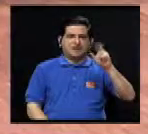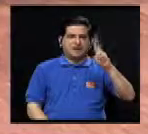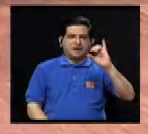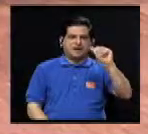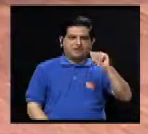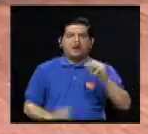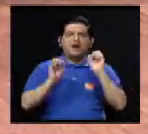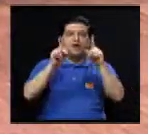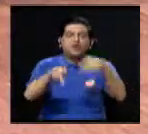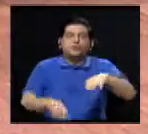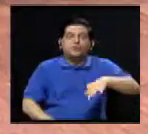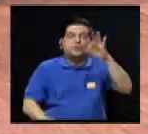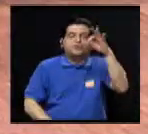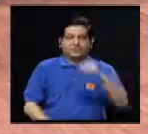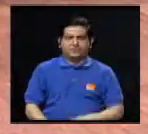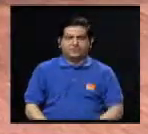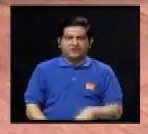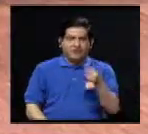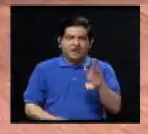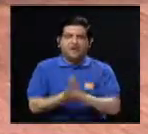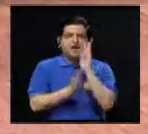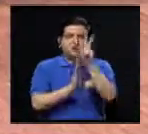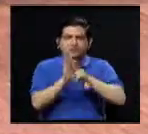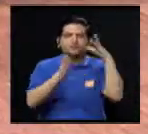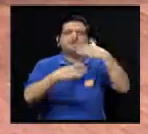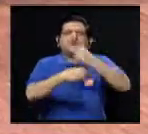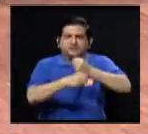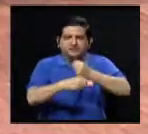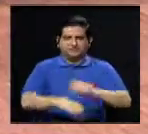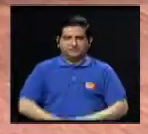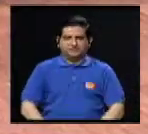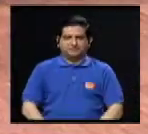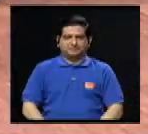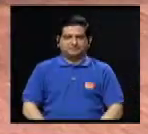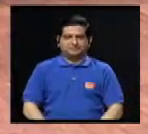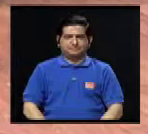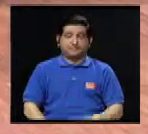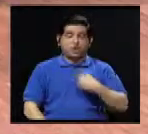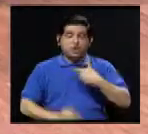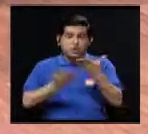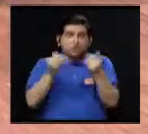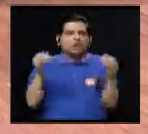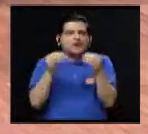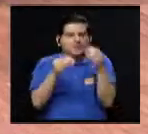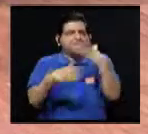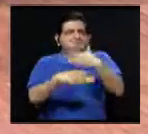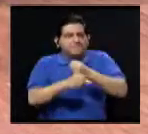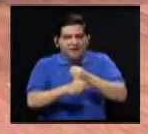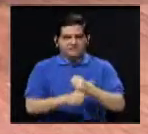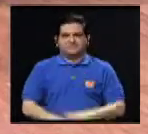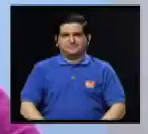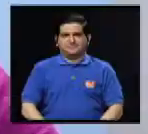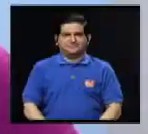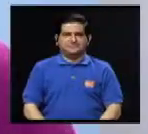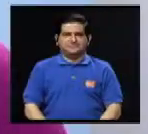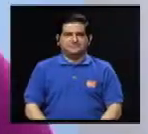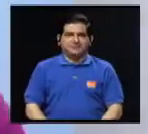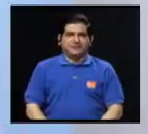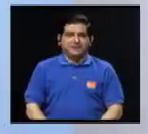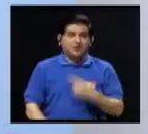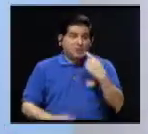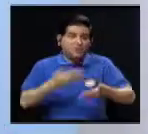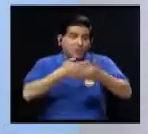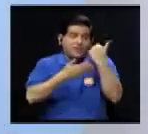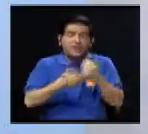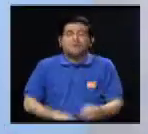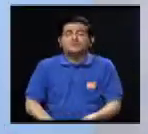encontrar la posibilidad de hacer estos documentales y quiero hacer más, porque son, como claro, acabo de